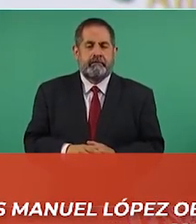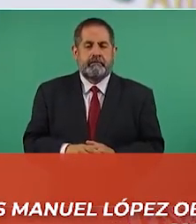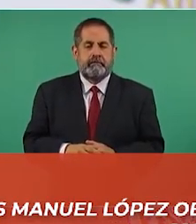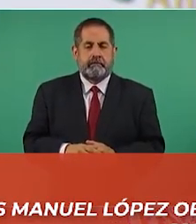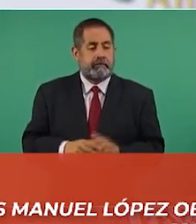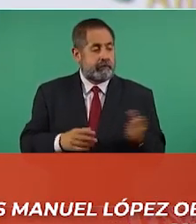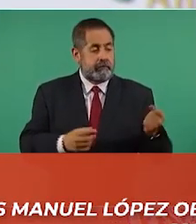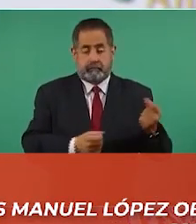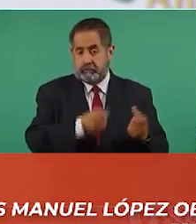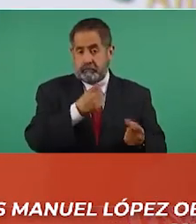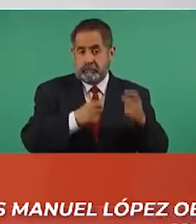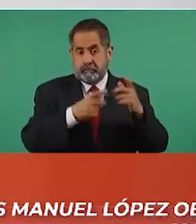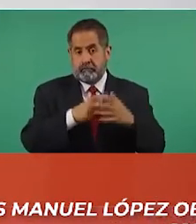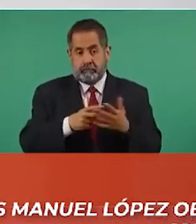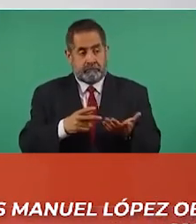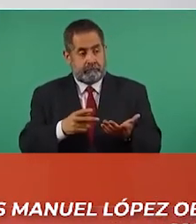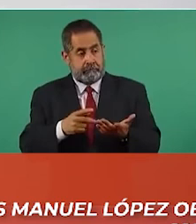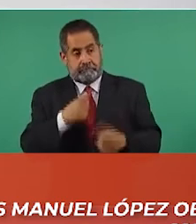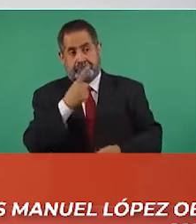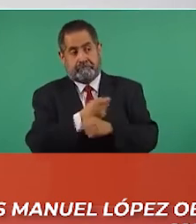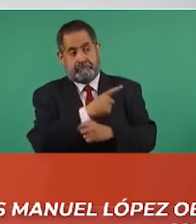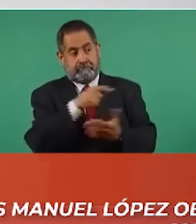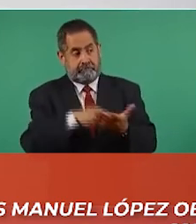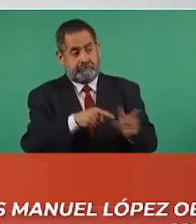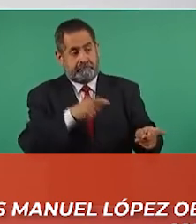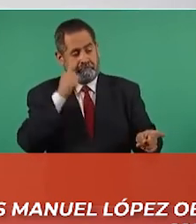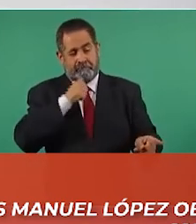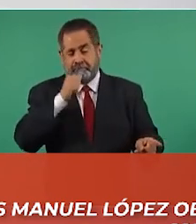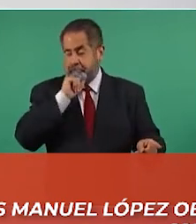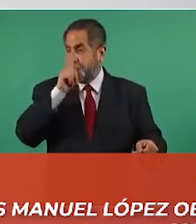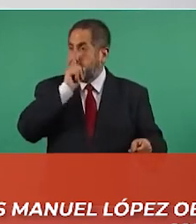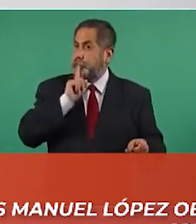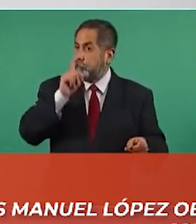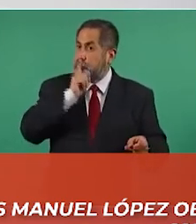Hay algunos que van a sacar primeros lugares siempre, o sea,